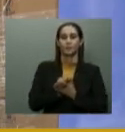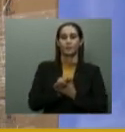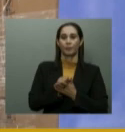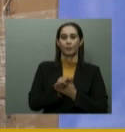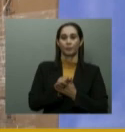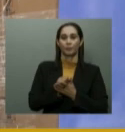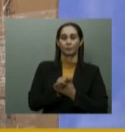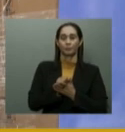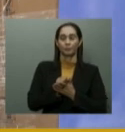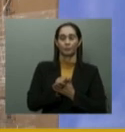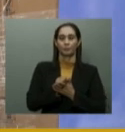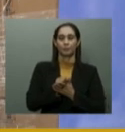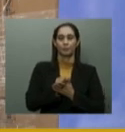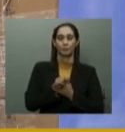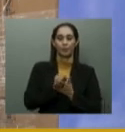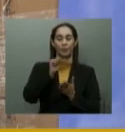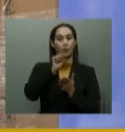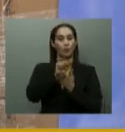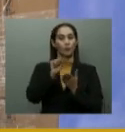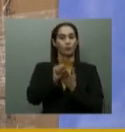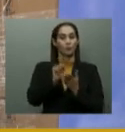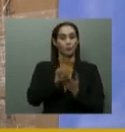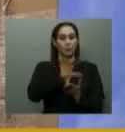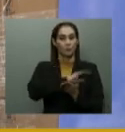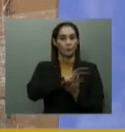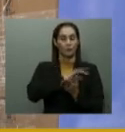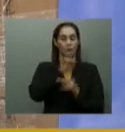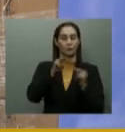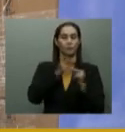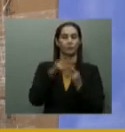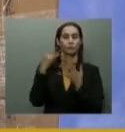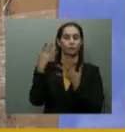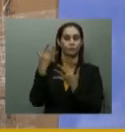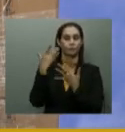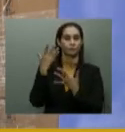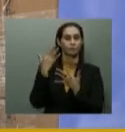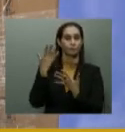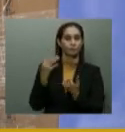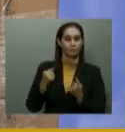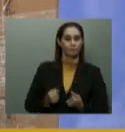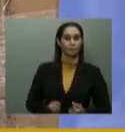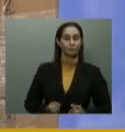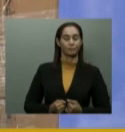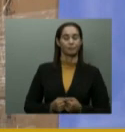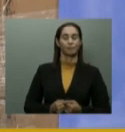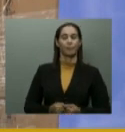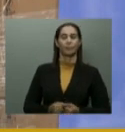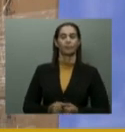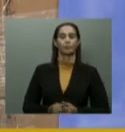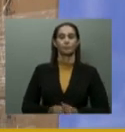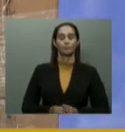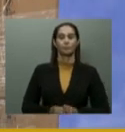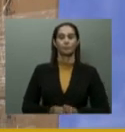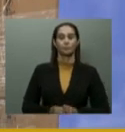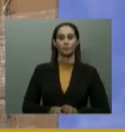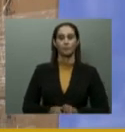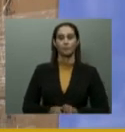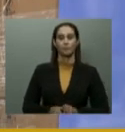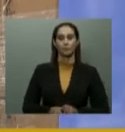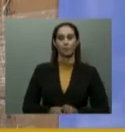y eso tiene que ver con la organización de una entidad que a la fecha sólo ha producido